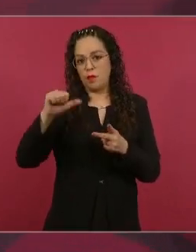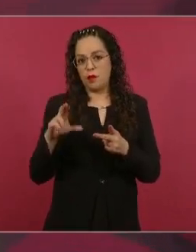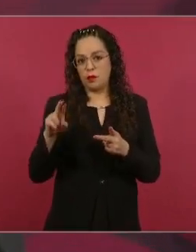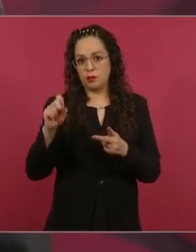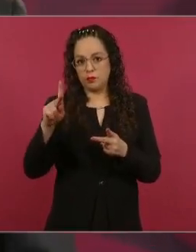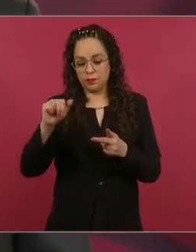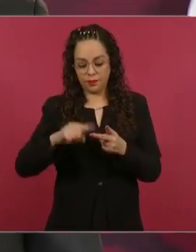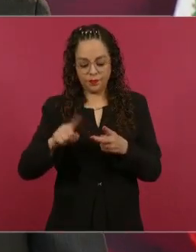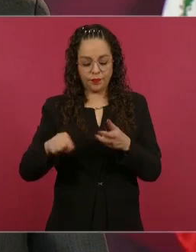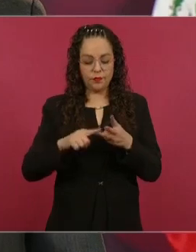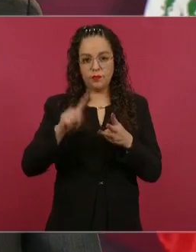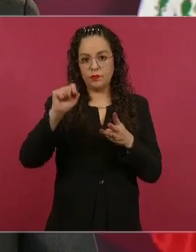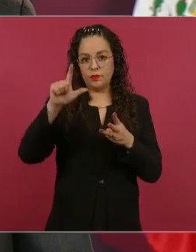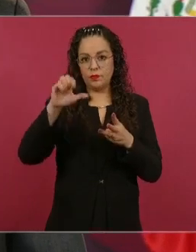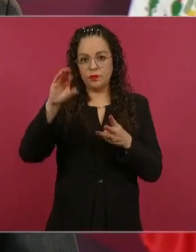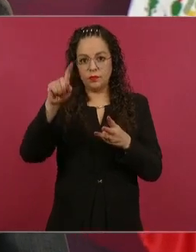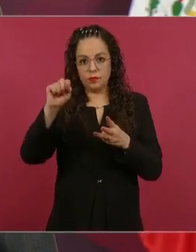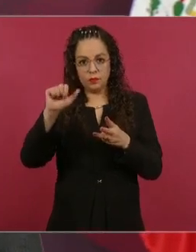Tacotalpa, Teapa,